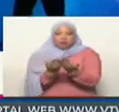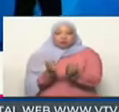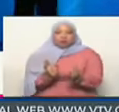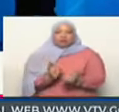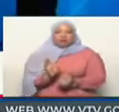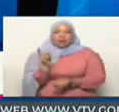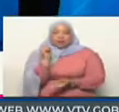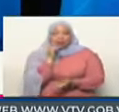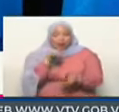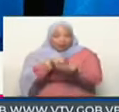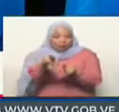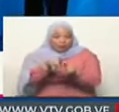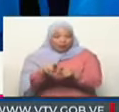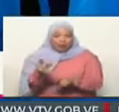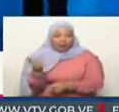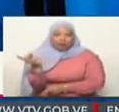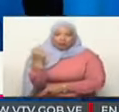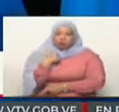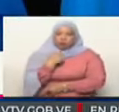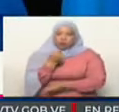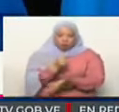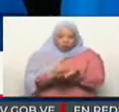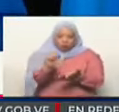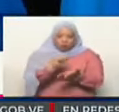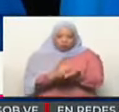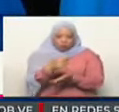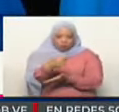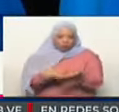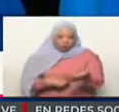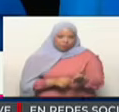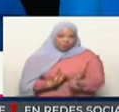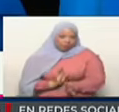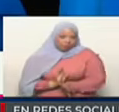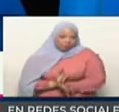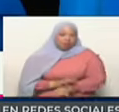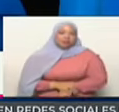nadie, vamos a ver qué me trajo por aquí. Ah.